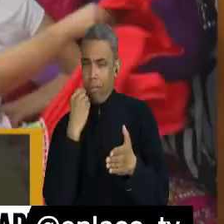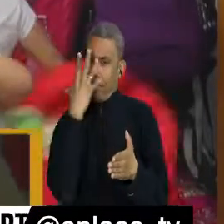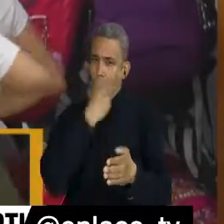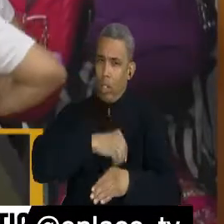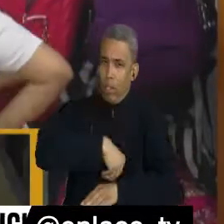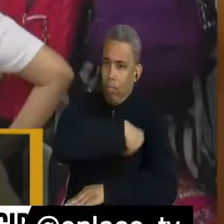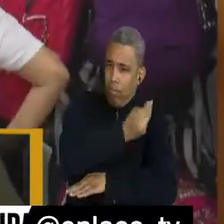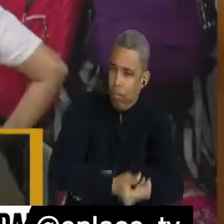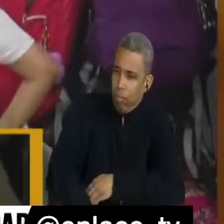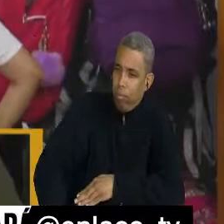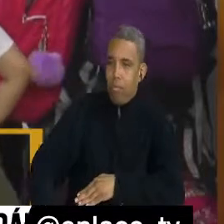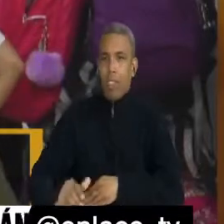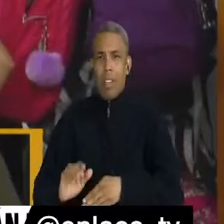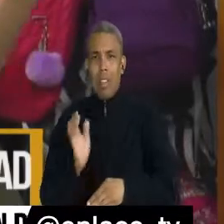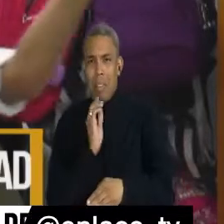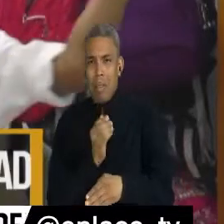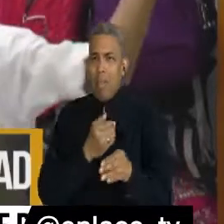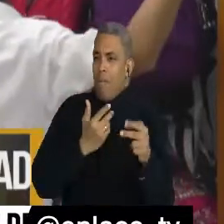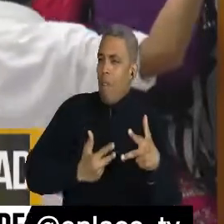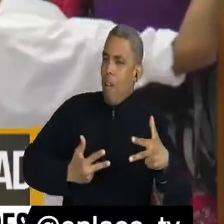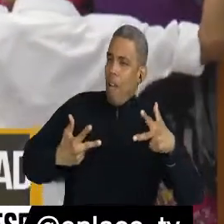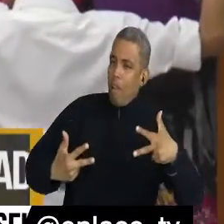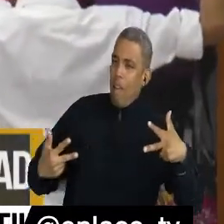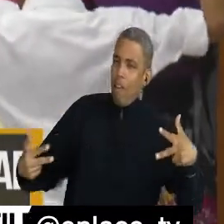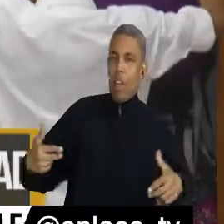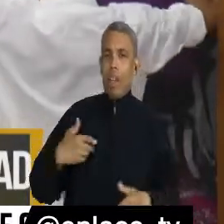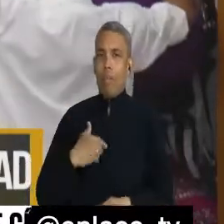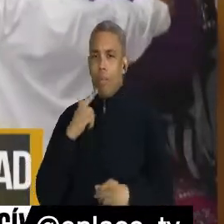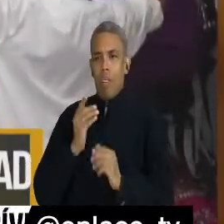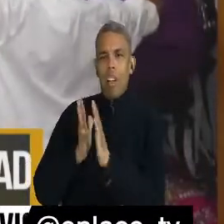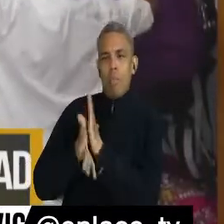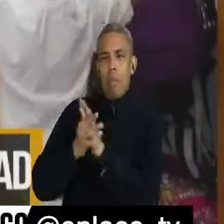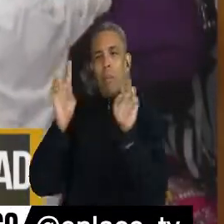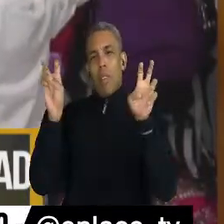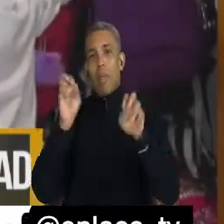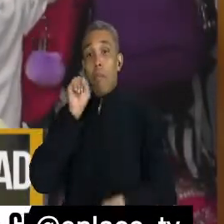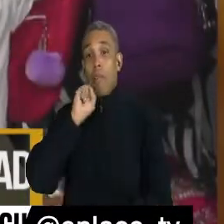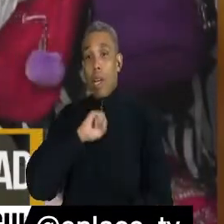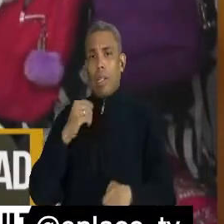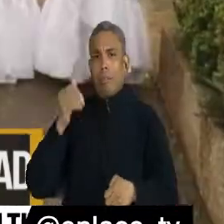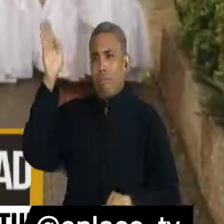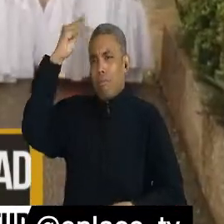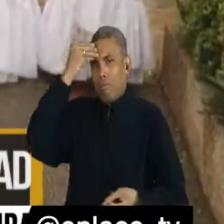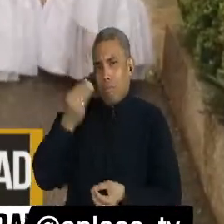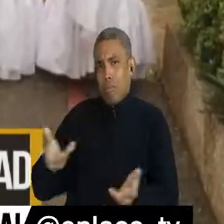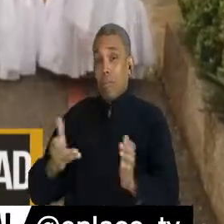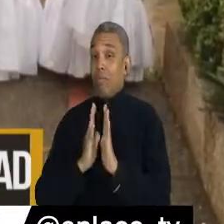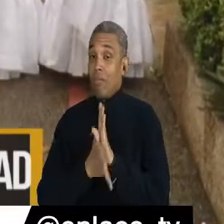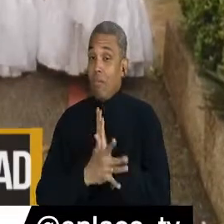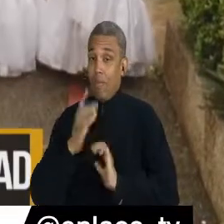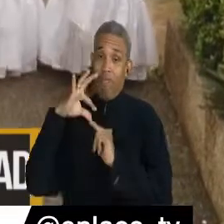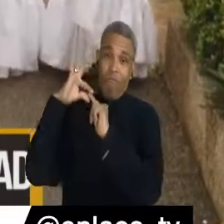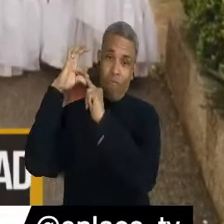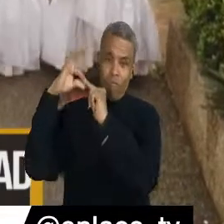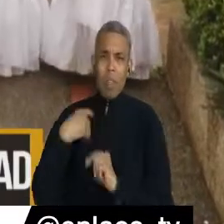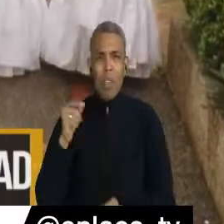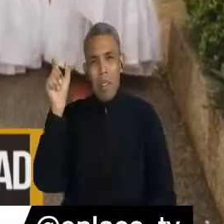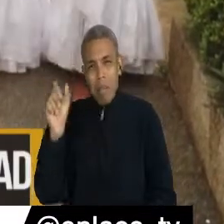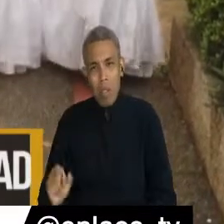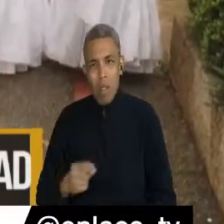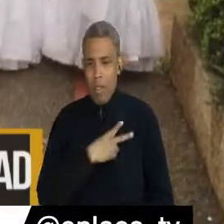poesías, coplas, cosas alusivas a su ciudad, bendiciéndola y declarando sobre ella muchas cosas lindas. El personero estudiantil es uno de los